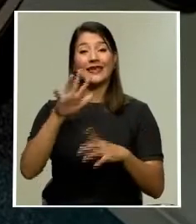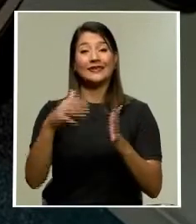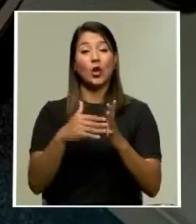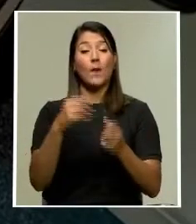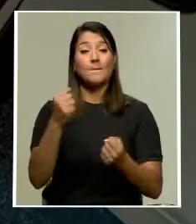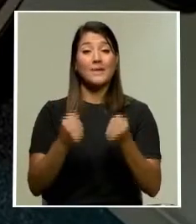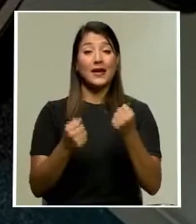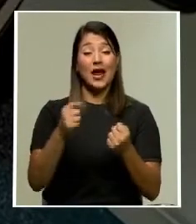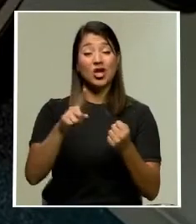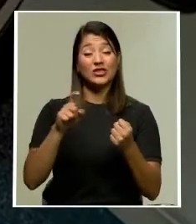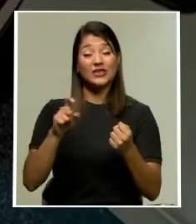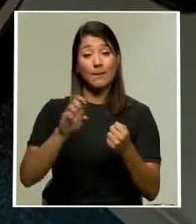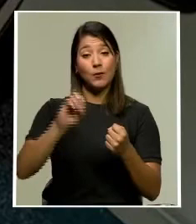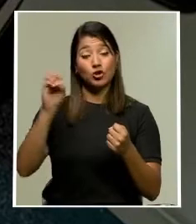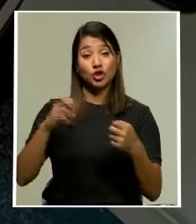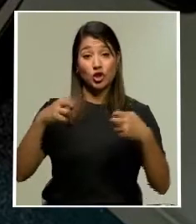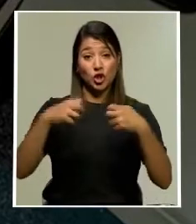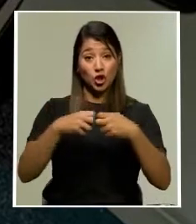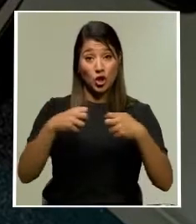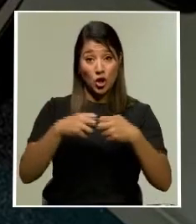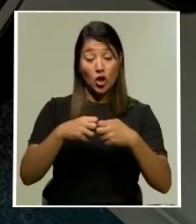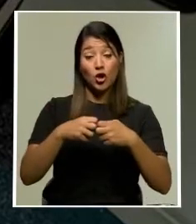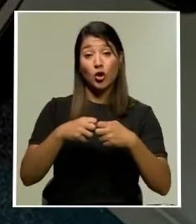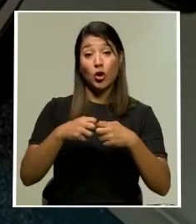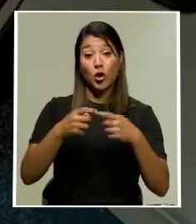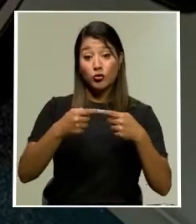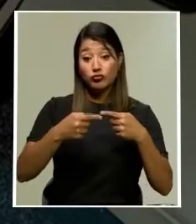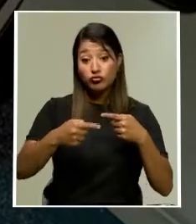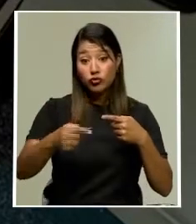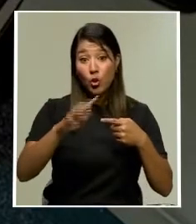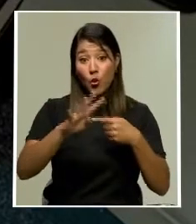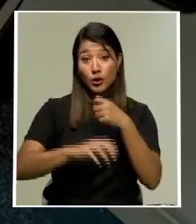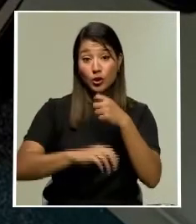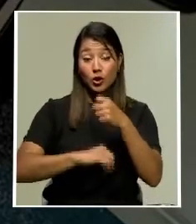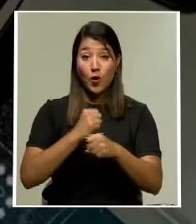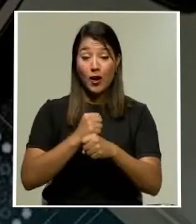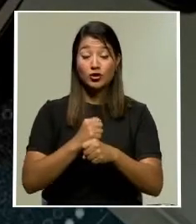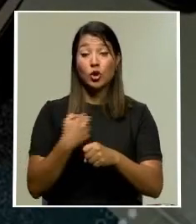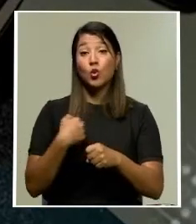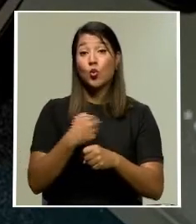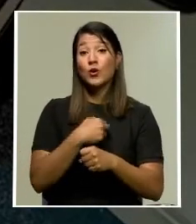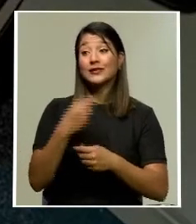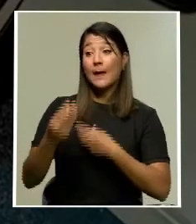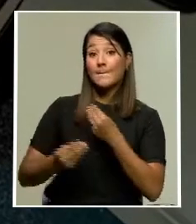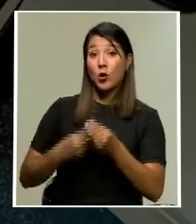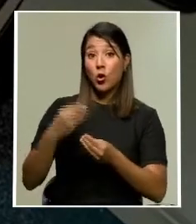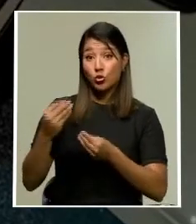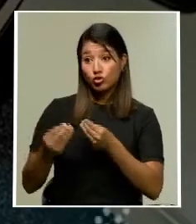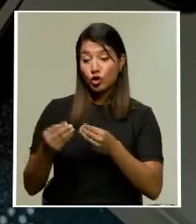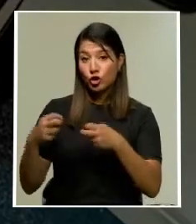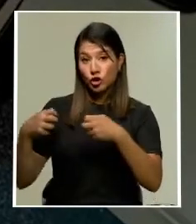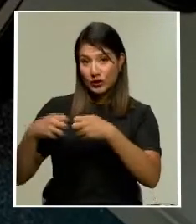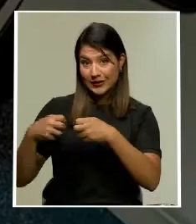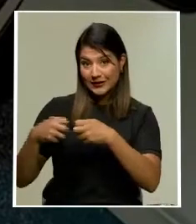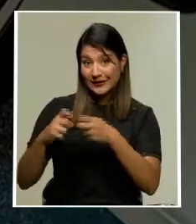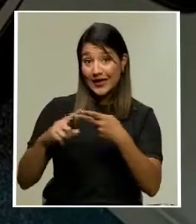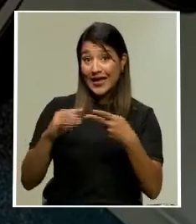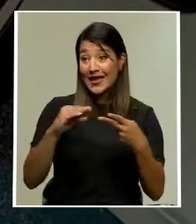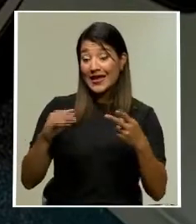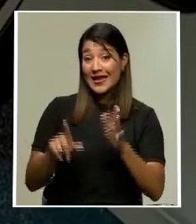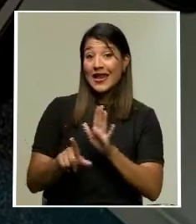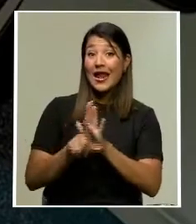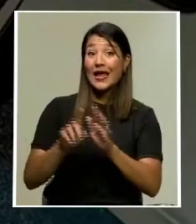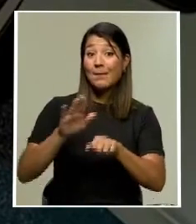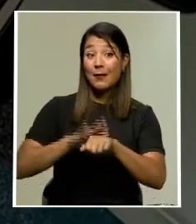eléctricas en el parque vehicular en los próximos 4 años. Nuestra producción de energía eléctrica y la reciente aprobación de la ley que exonera los impuestos a